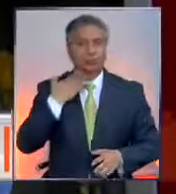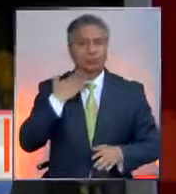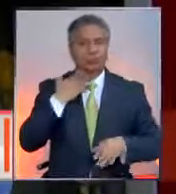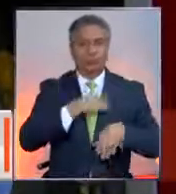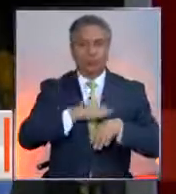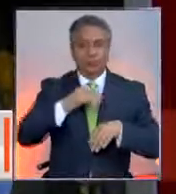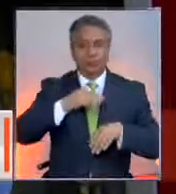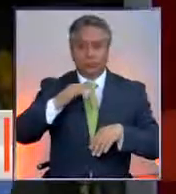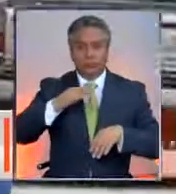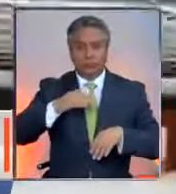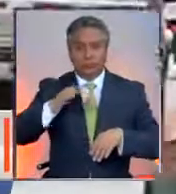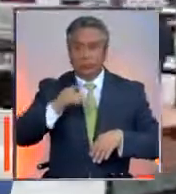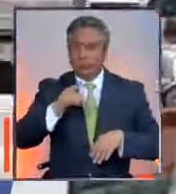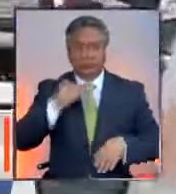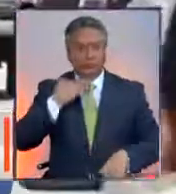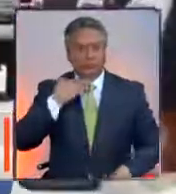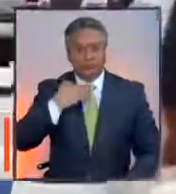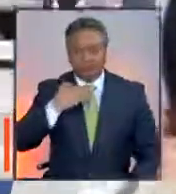era un pulso muy bajo.